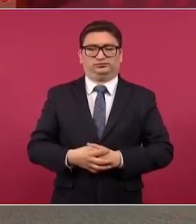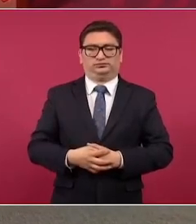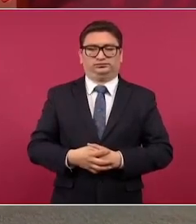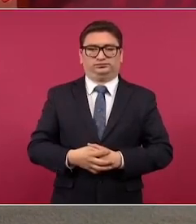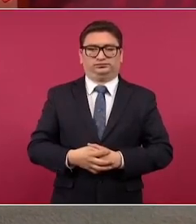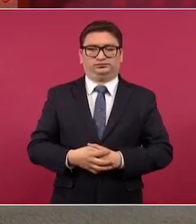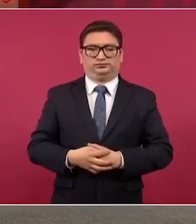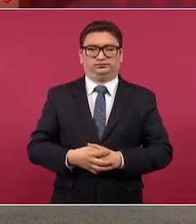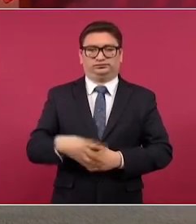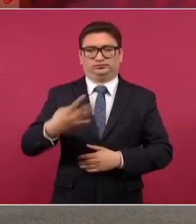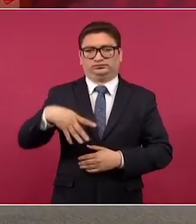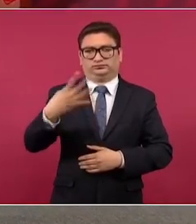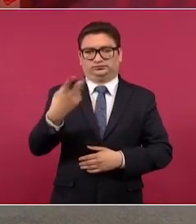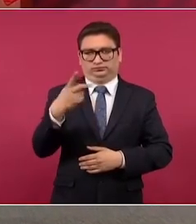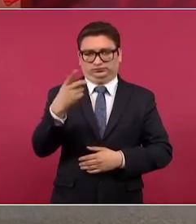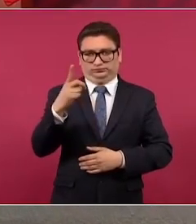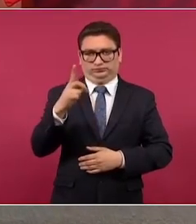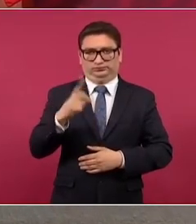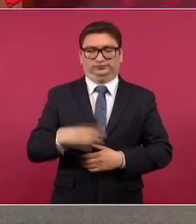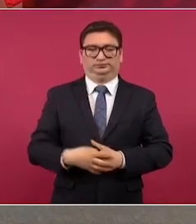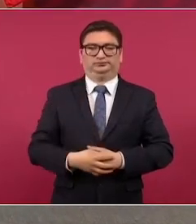de diciembre.